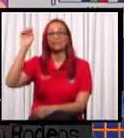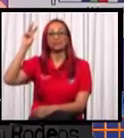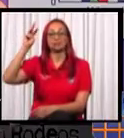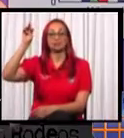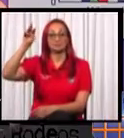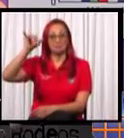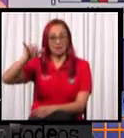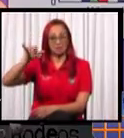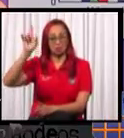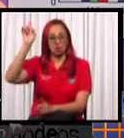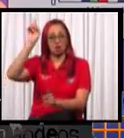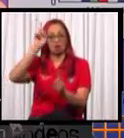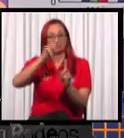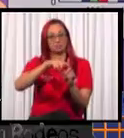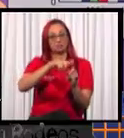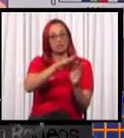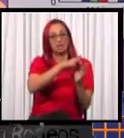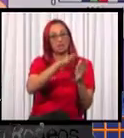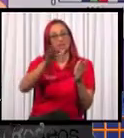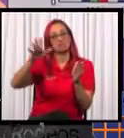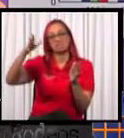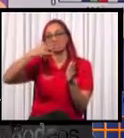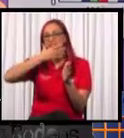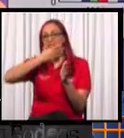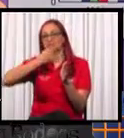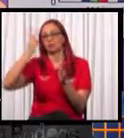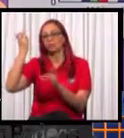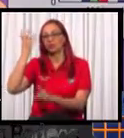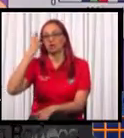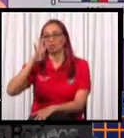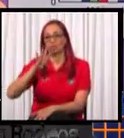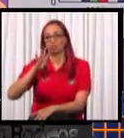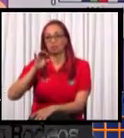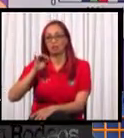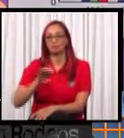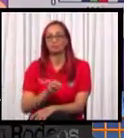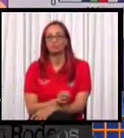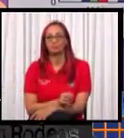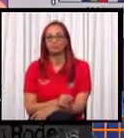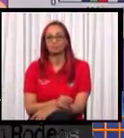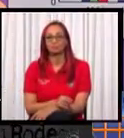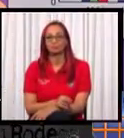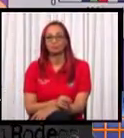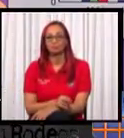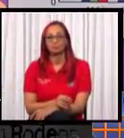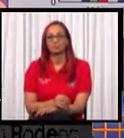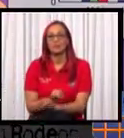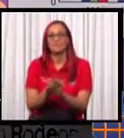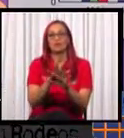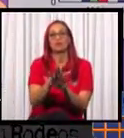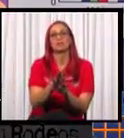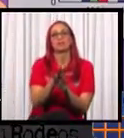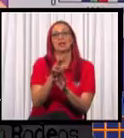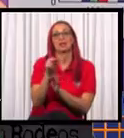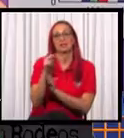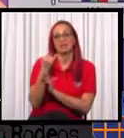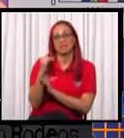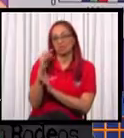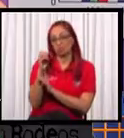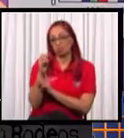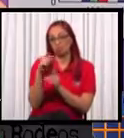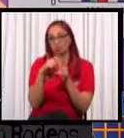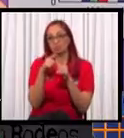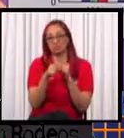hasta diciembre del 2014, que es la influencia del fenómeno del niño. En esos años 14 y